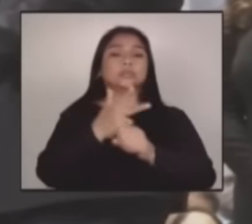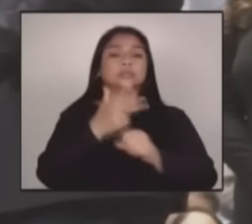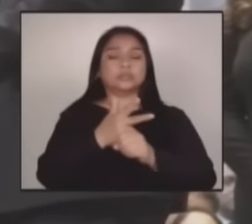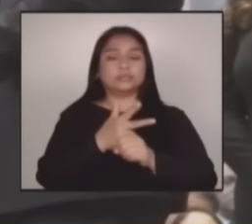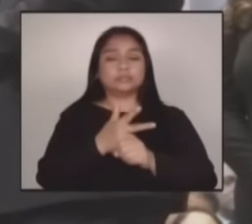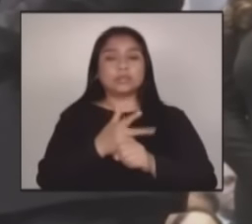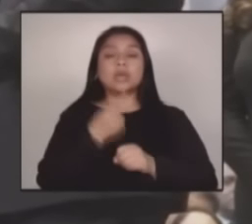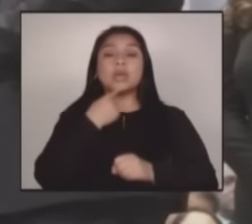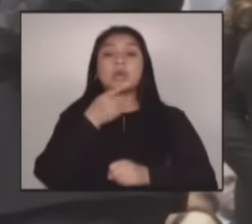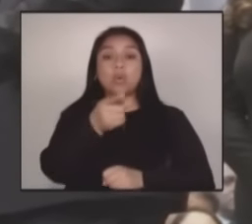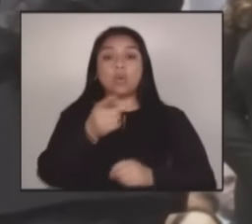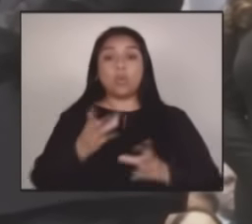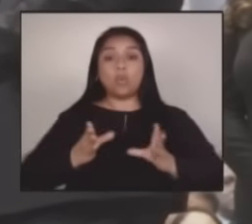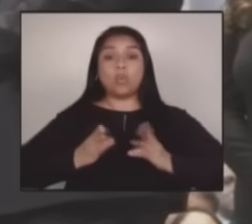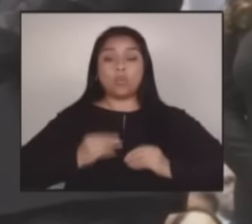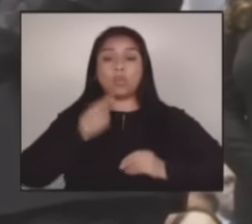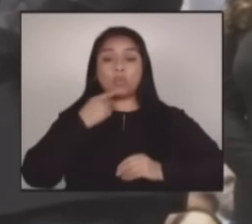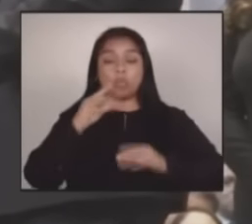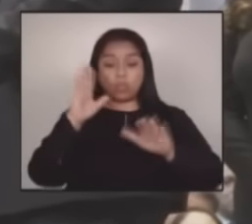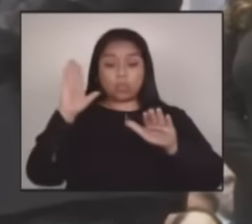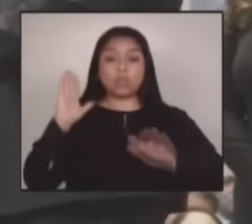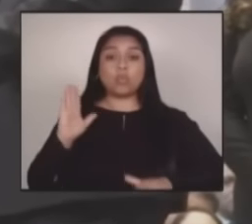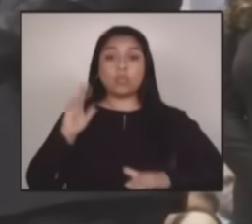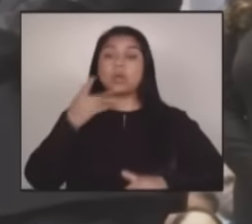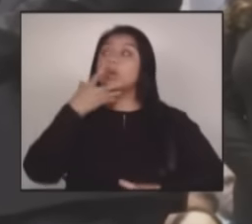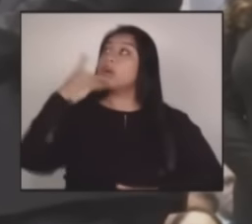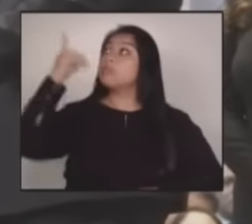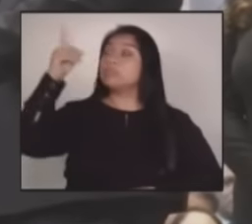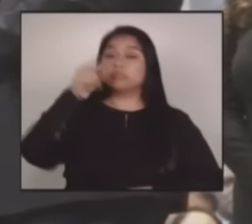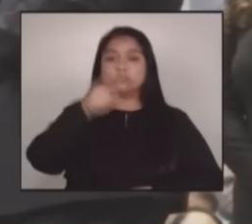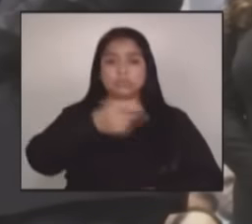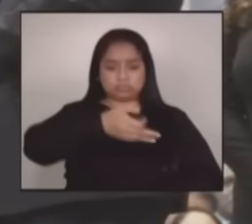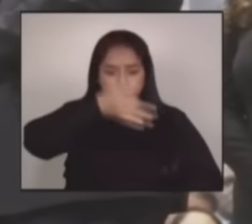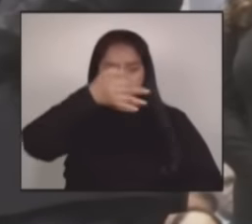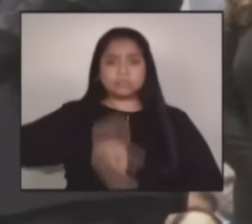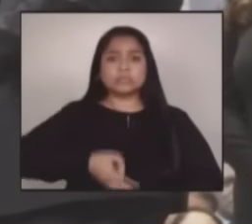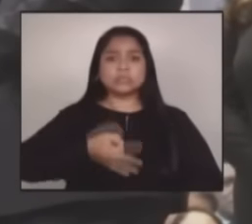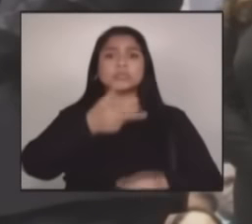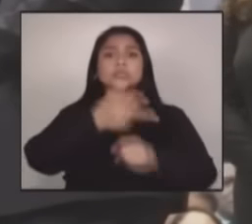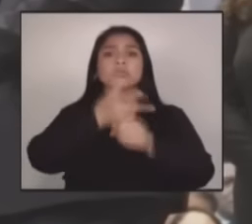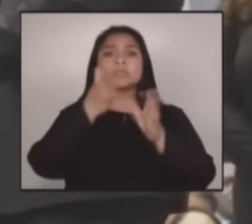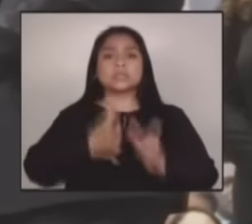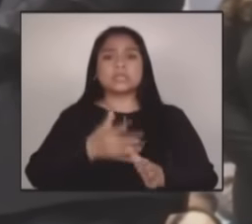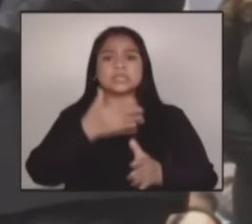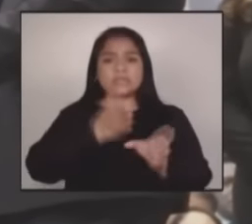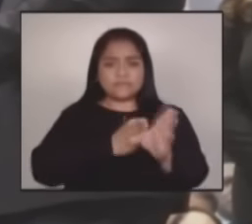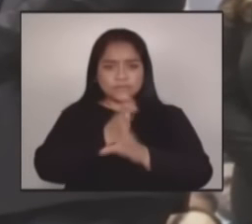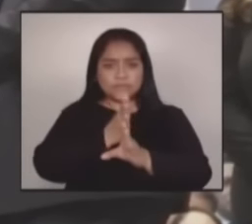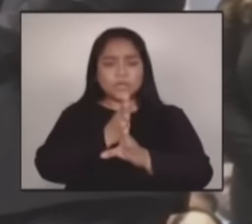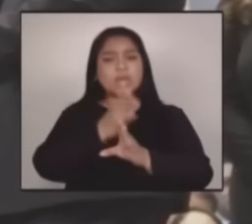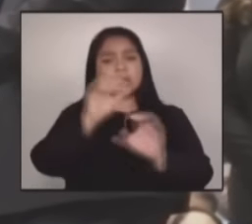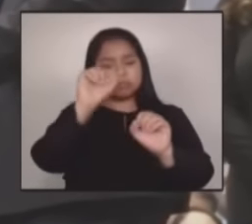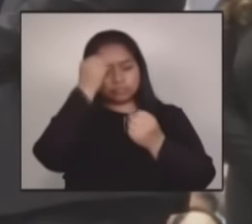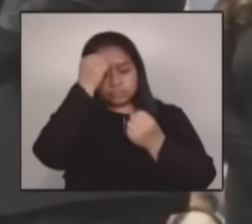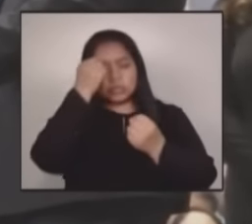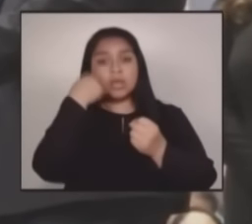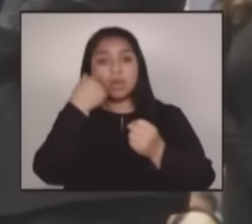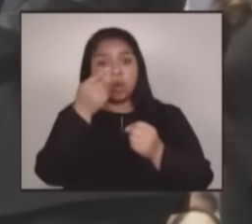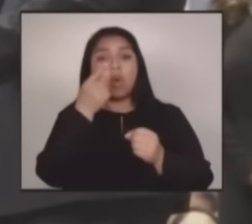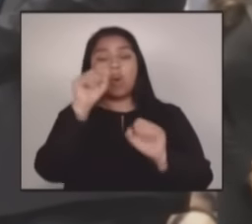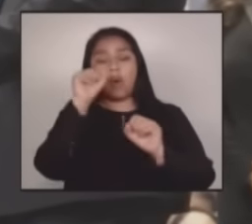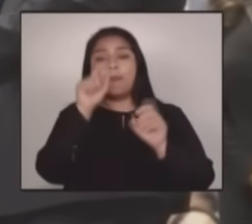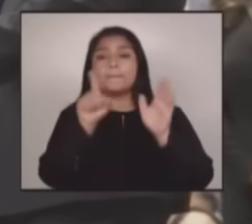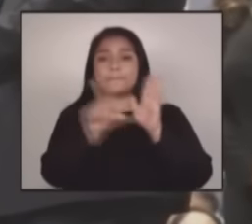provisionalmente la personería jurídica de Semilla. Sin embargo, el Registro de Ciudadanos del Tribunal Supremo Electoral, que es la única autoridad